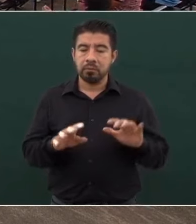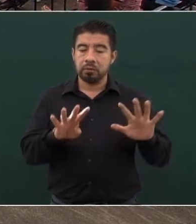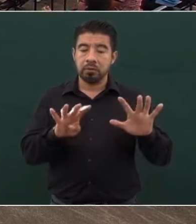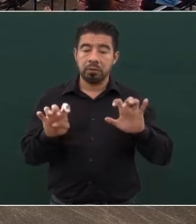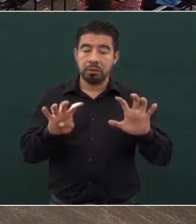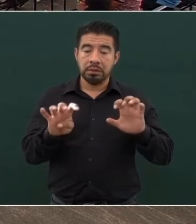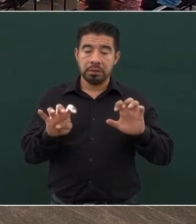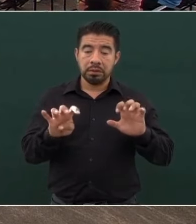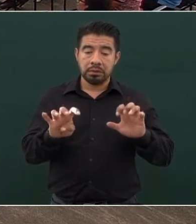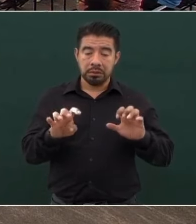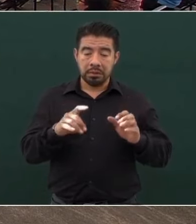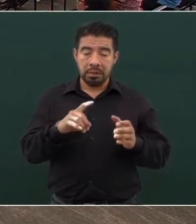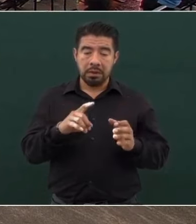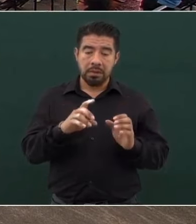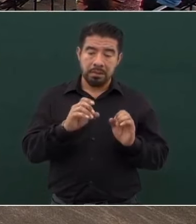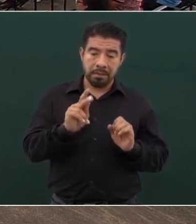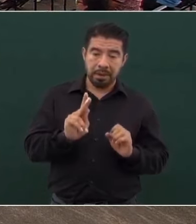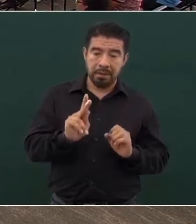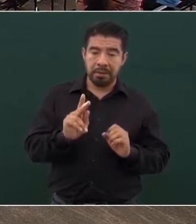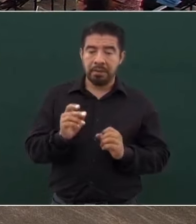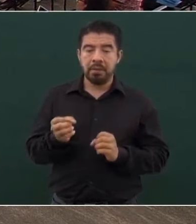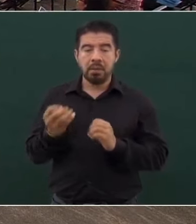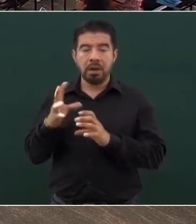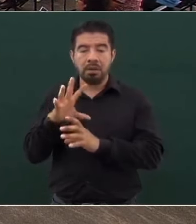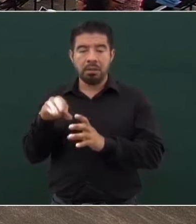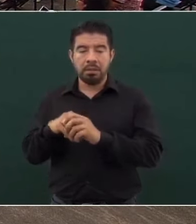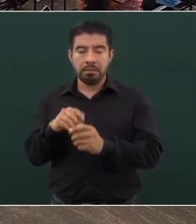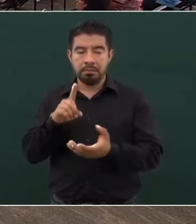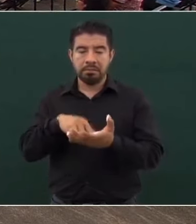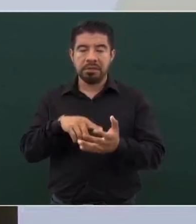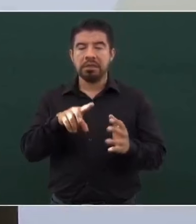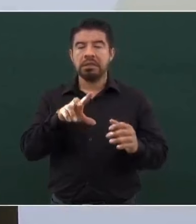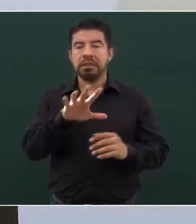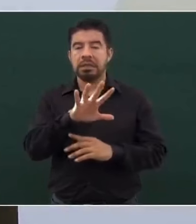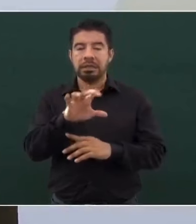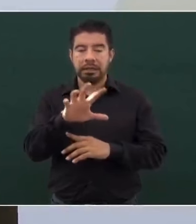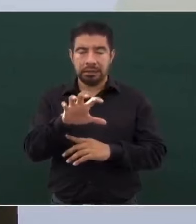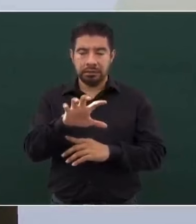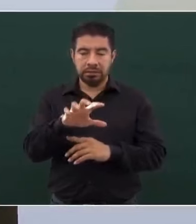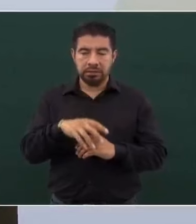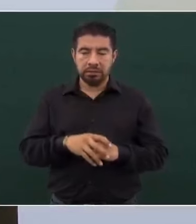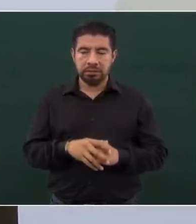¿900 y se sumaron 1.500? Ya estamos trabajando ahí.